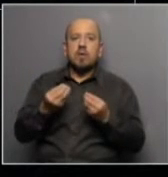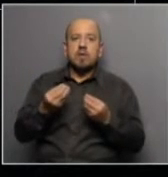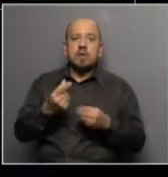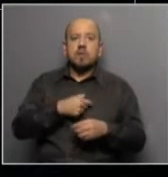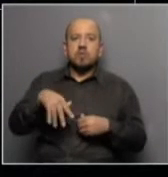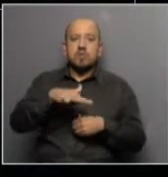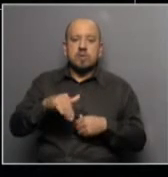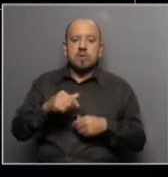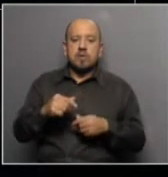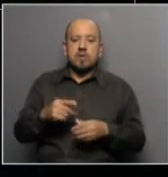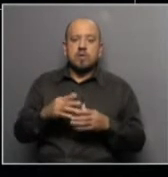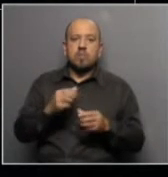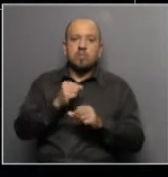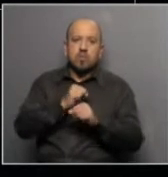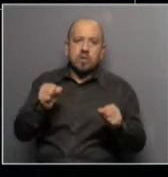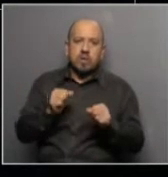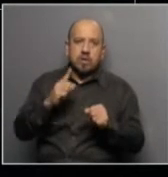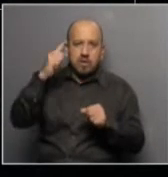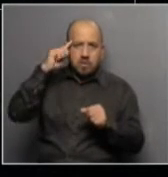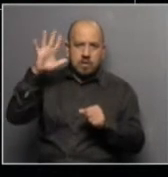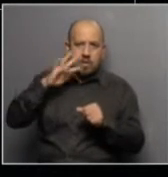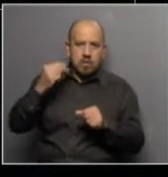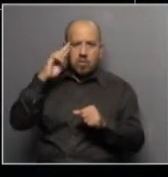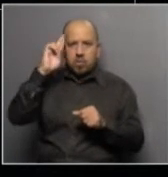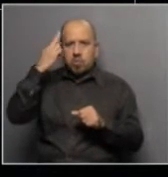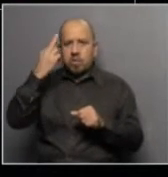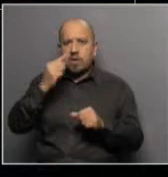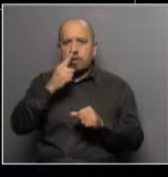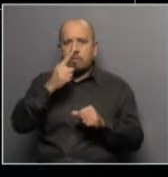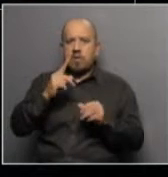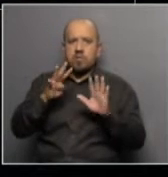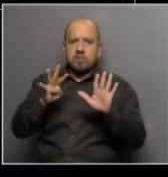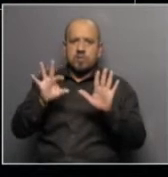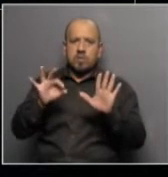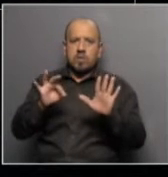aquella sociedad integrada capaz que está en el imaginario de los uruguayos, ¿no? Del Uruguay de los 50,